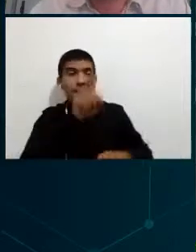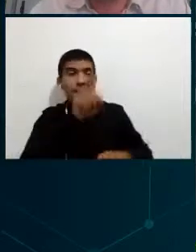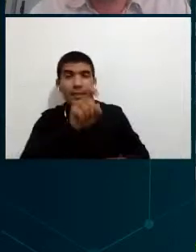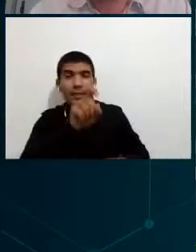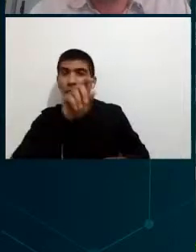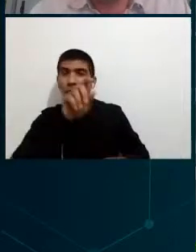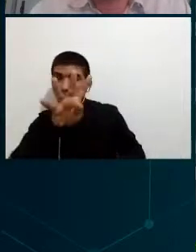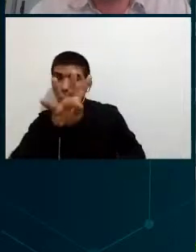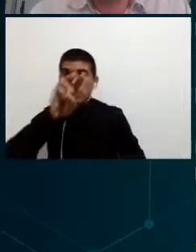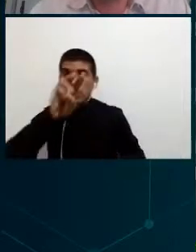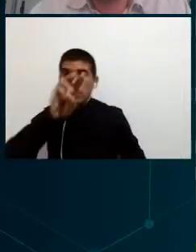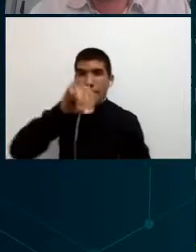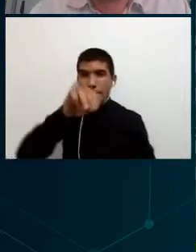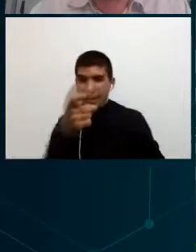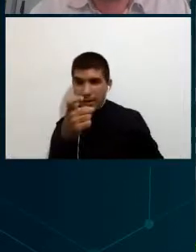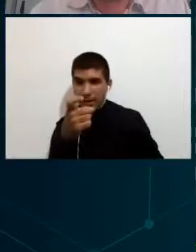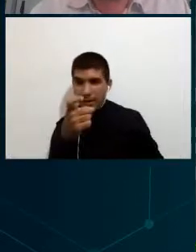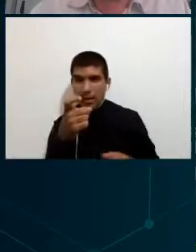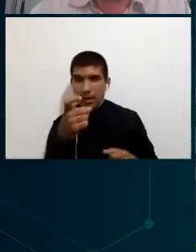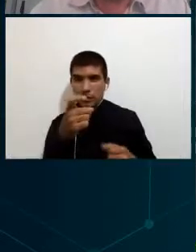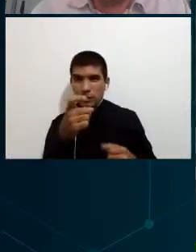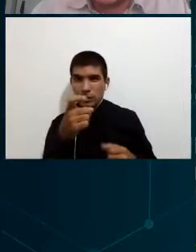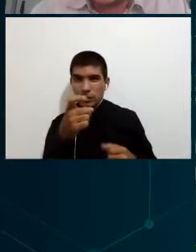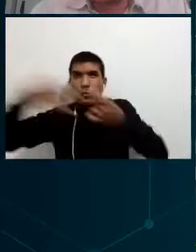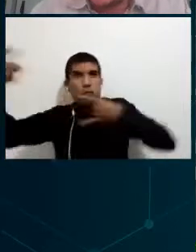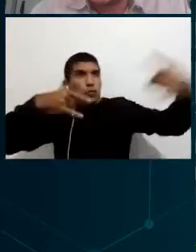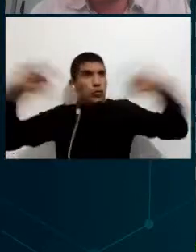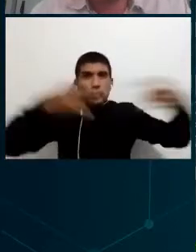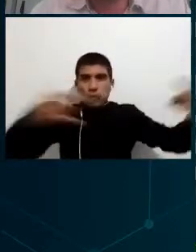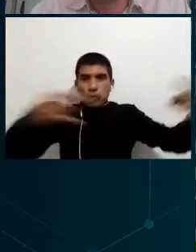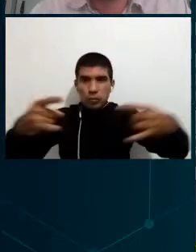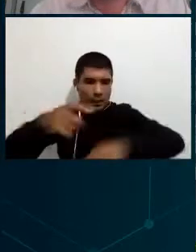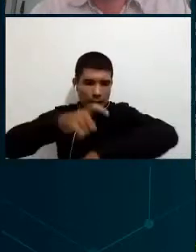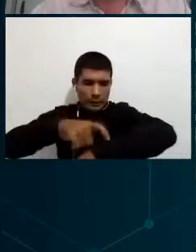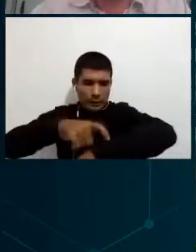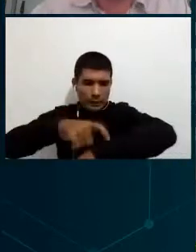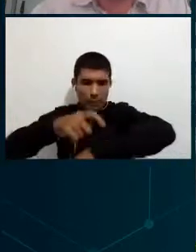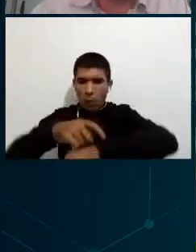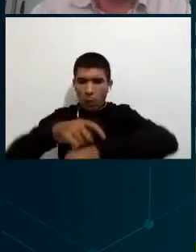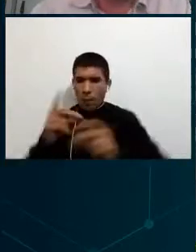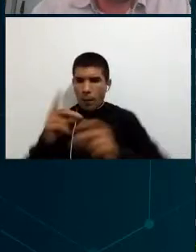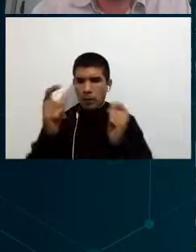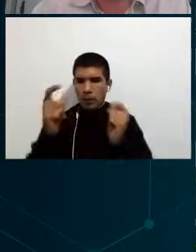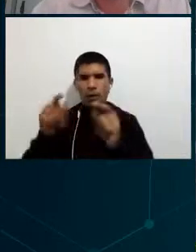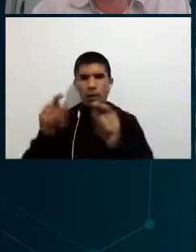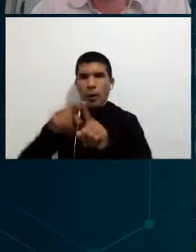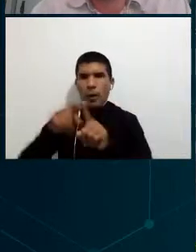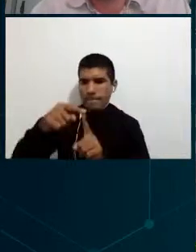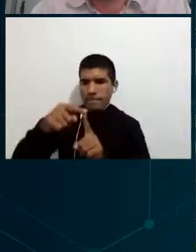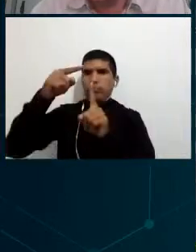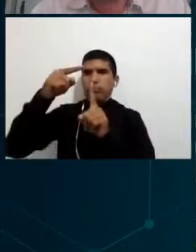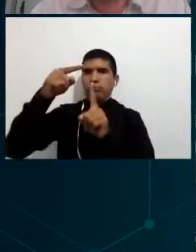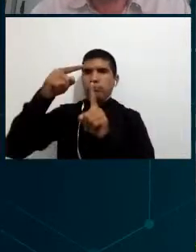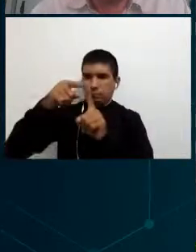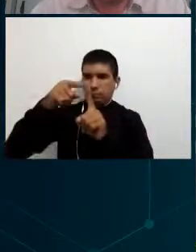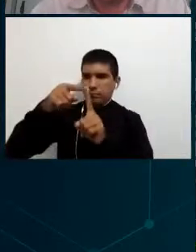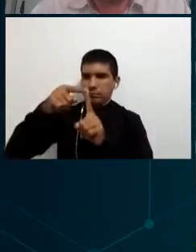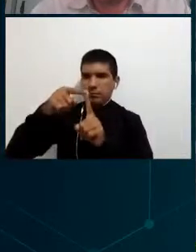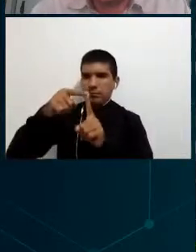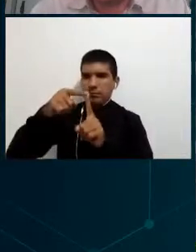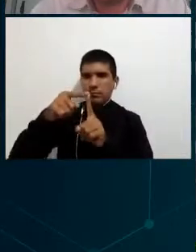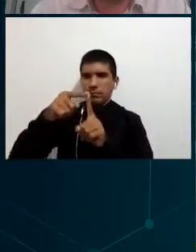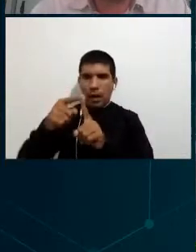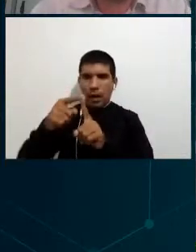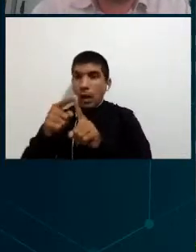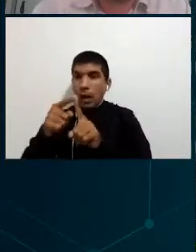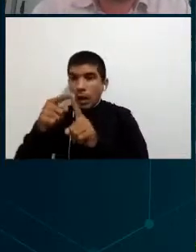de 28.6 milisegundos, ¿cierto? O sea, es decir, para calcular el tiempo de disparo, simulamos una falla en la línea